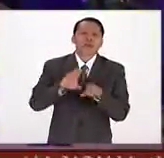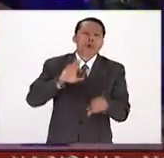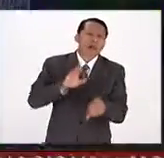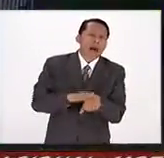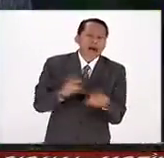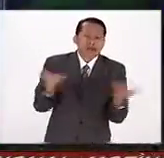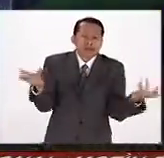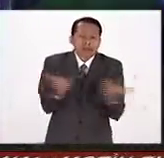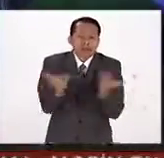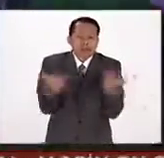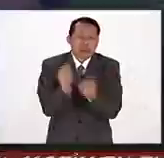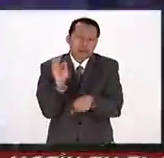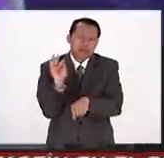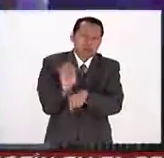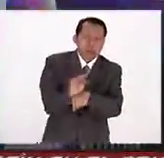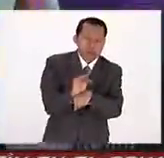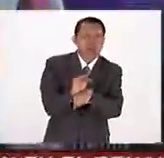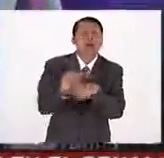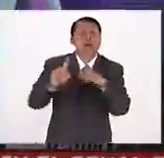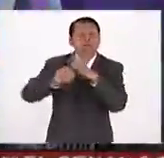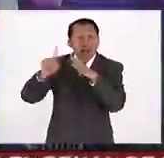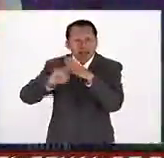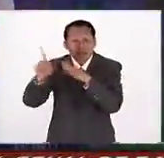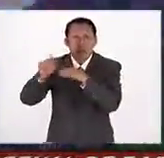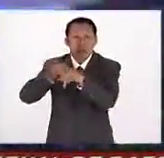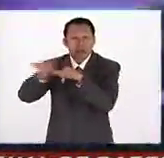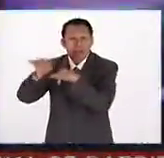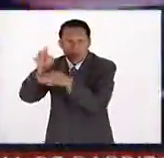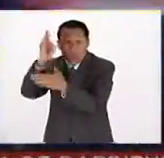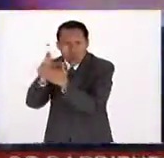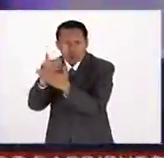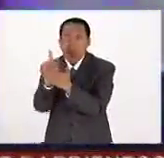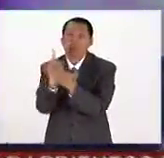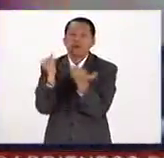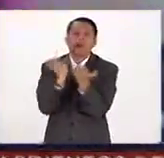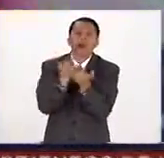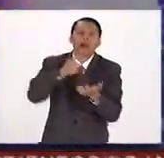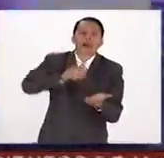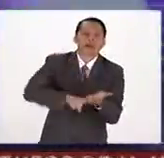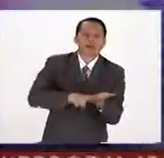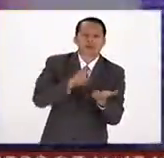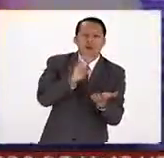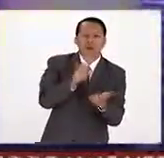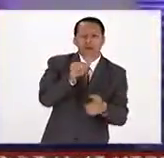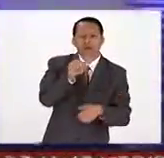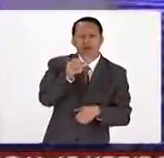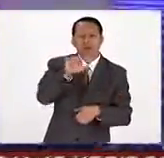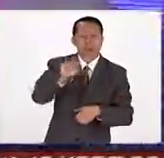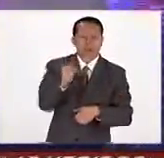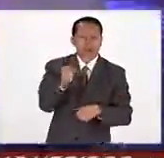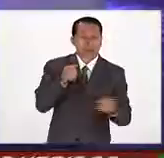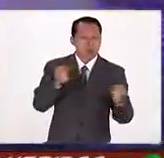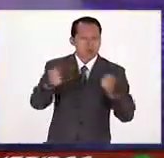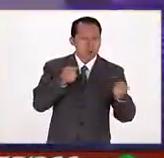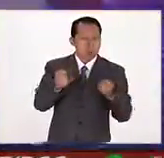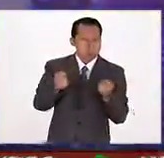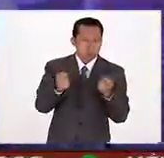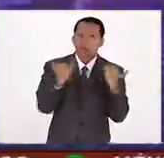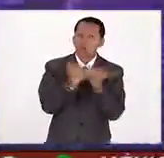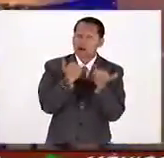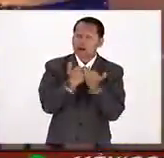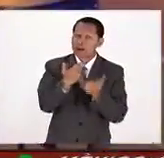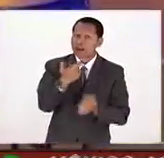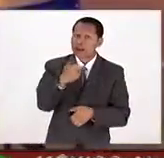solo de migración, de empleo, etcétera, sino también de asuntos internos como lo es el control de armas. Y por supuesto que ahí Hillary Clinton